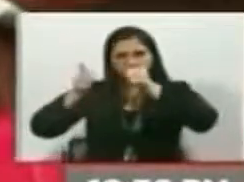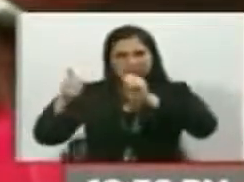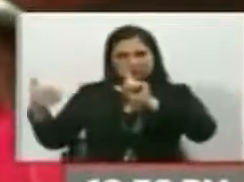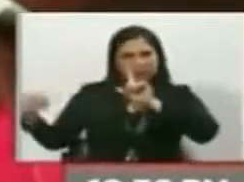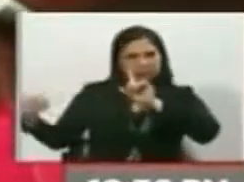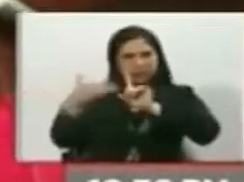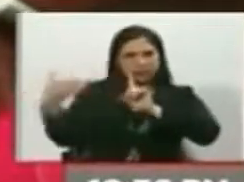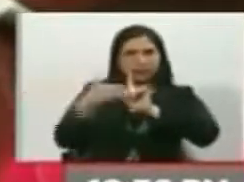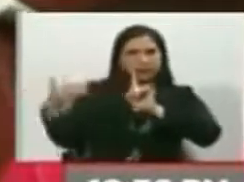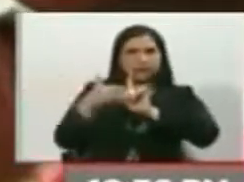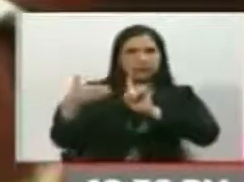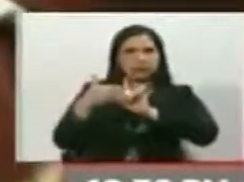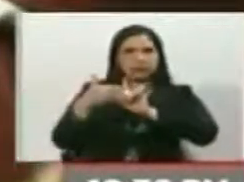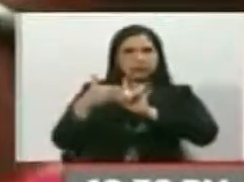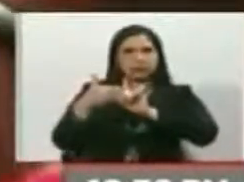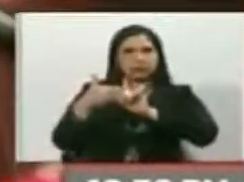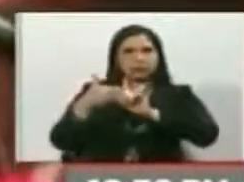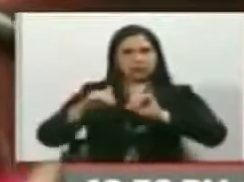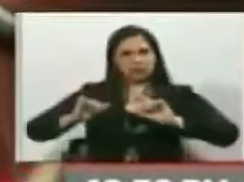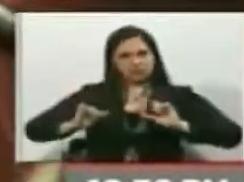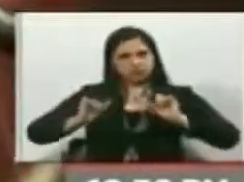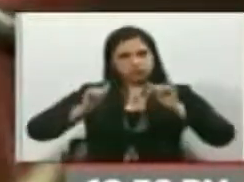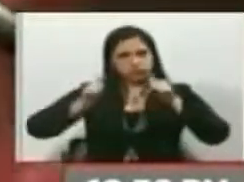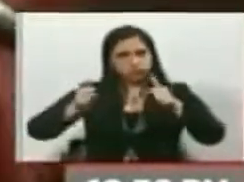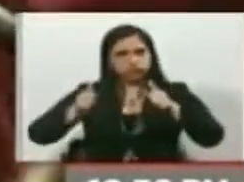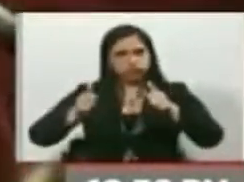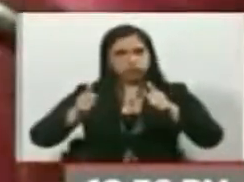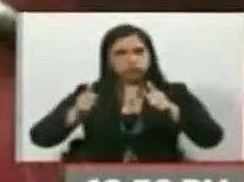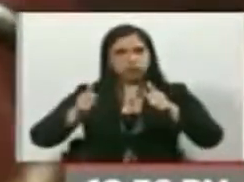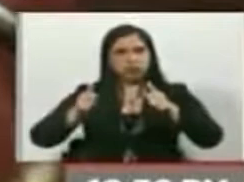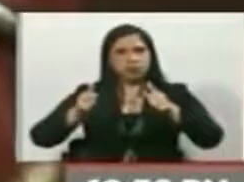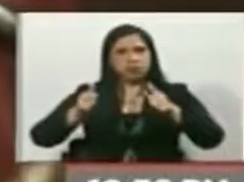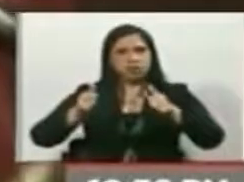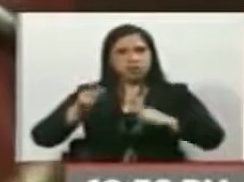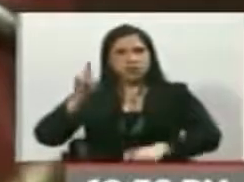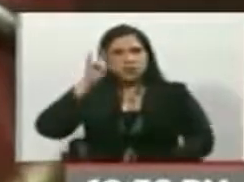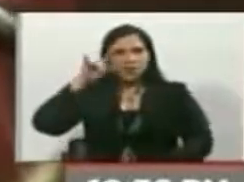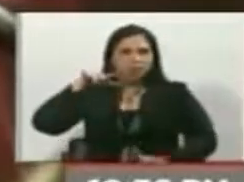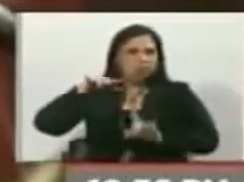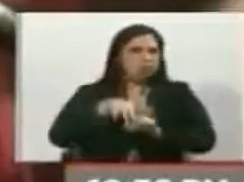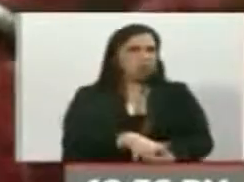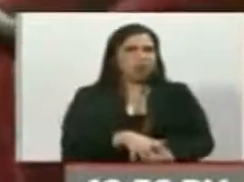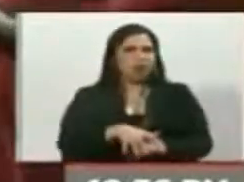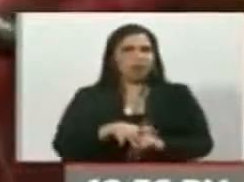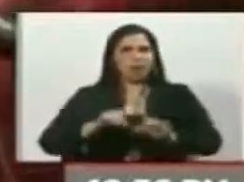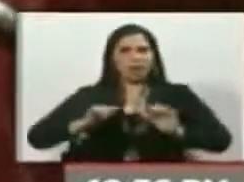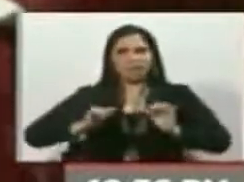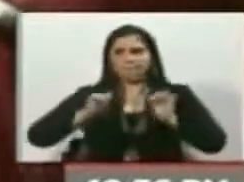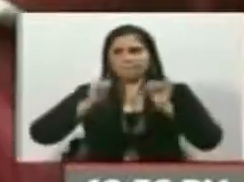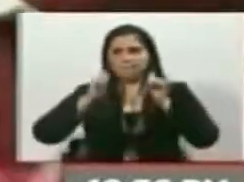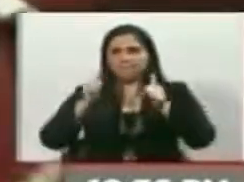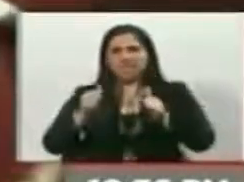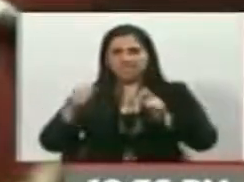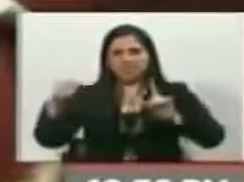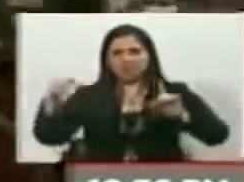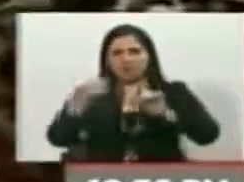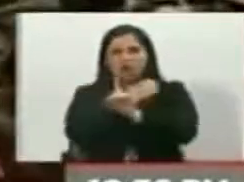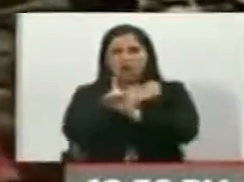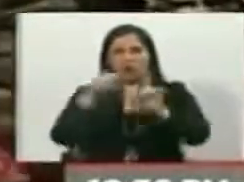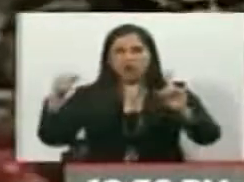atacados, comienzan a ser satanizados, comienzan a ser